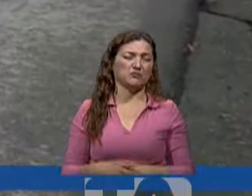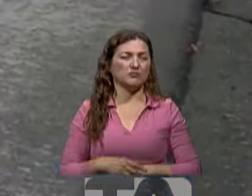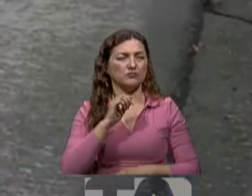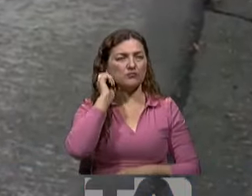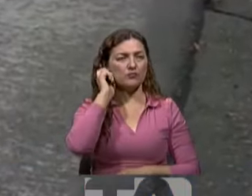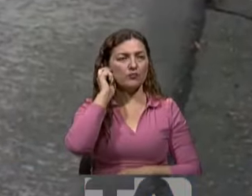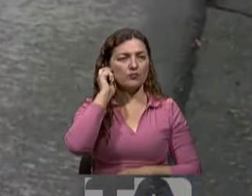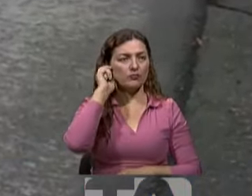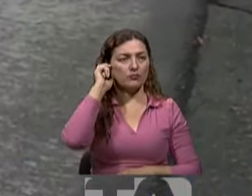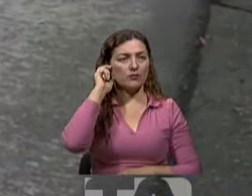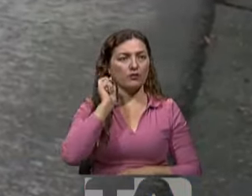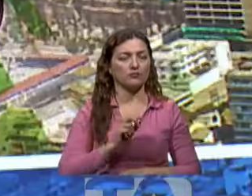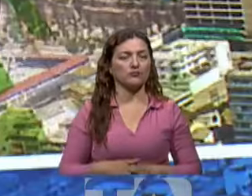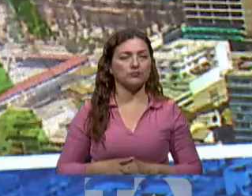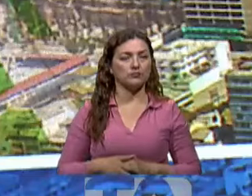interrumpido.